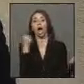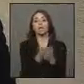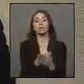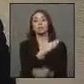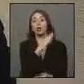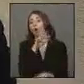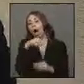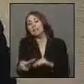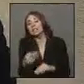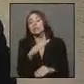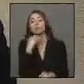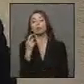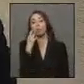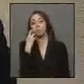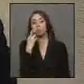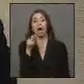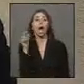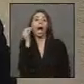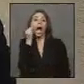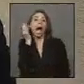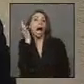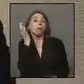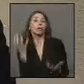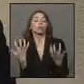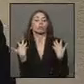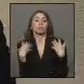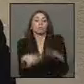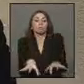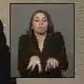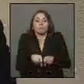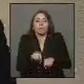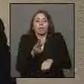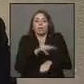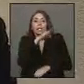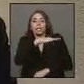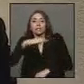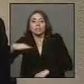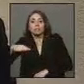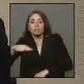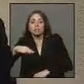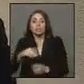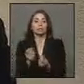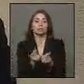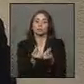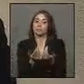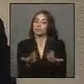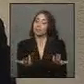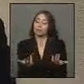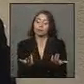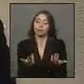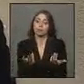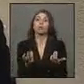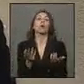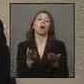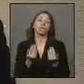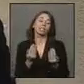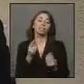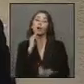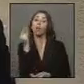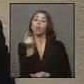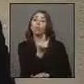a su padre. Por lo tanto, esta abuela ha quedado a cargo de estos tres niños, por supuesto, en situaciones económicamente de precariedad, y